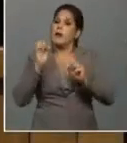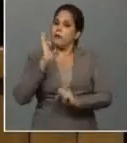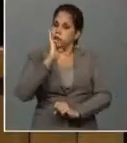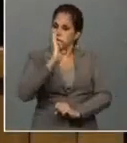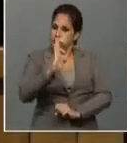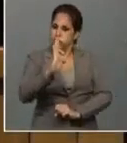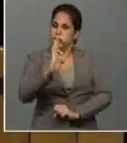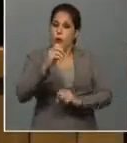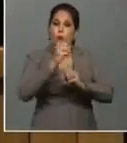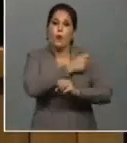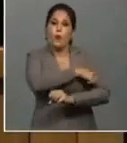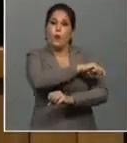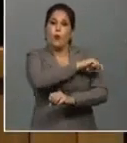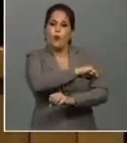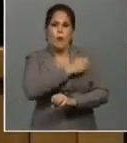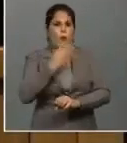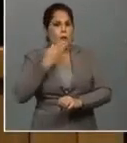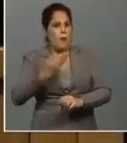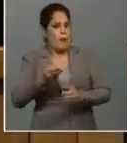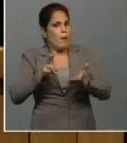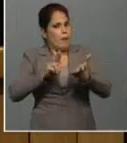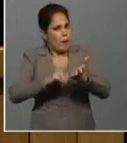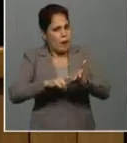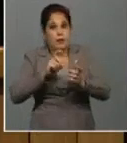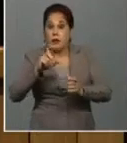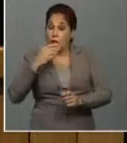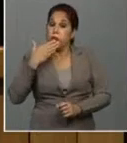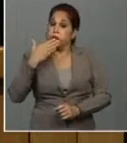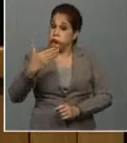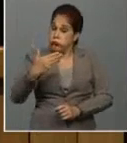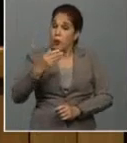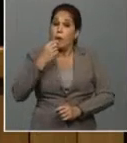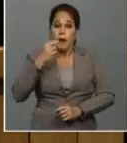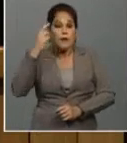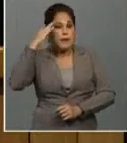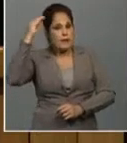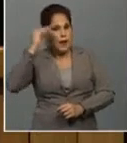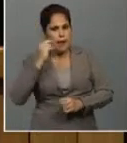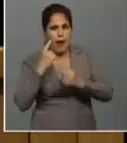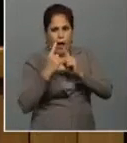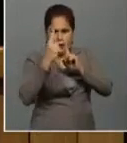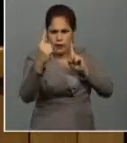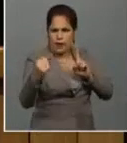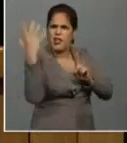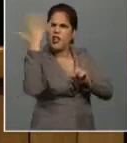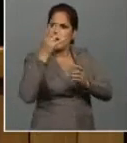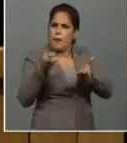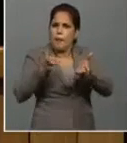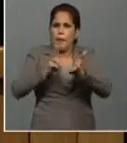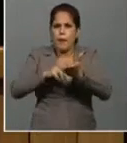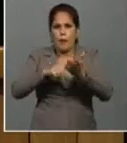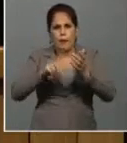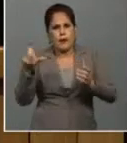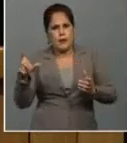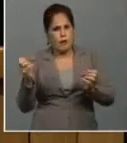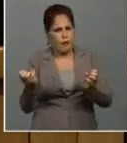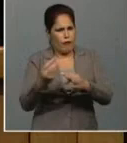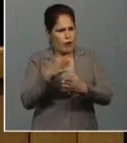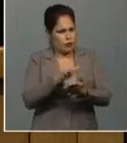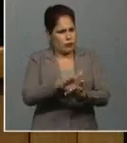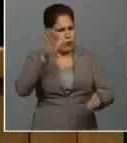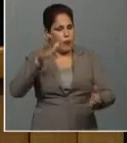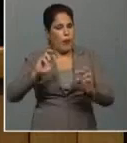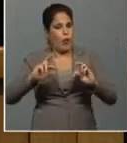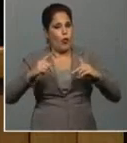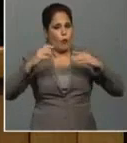respeto en un pueblo con la duda percepción capaz de reconocer a distancia el falso compromiso y